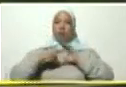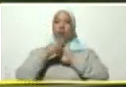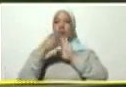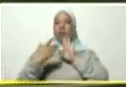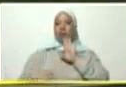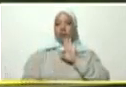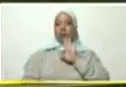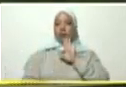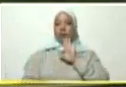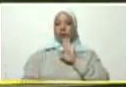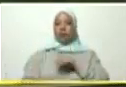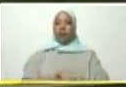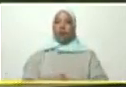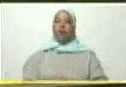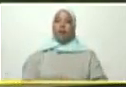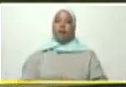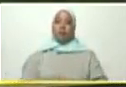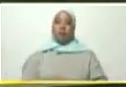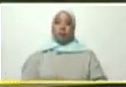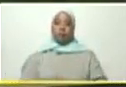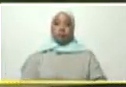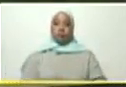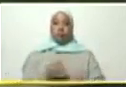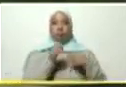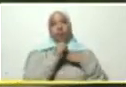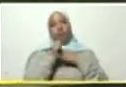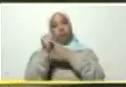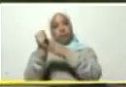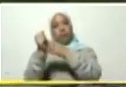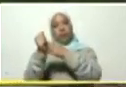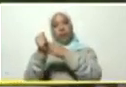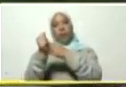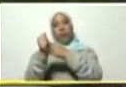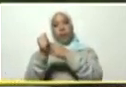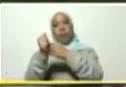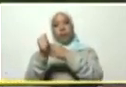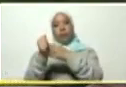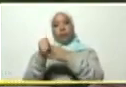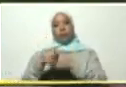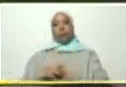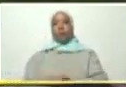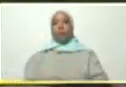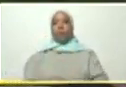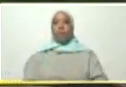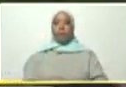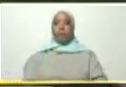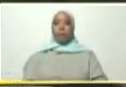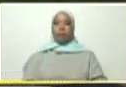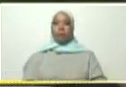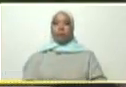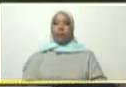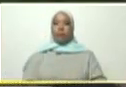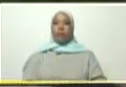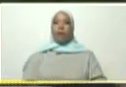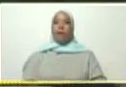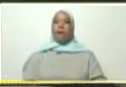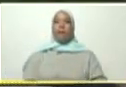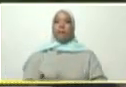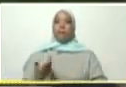y sepa asumir su liderazgo su jefatura de manera pedagógica